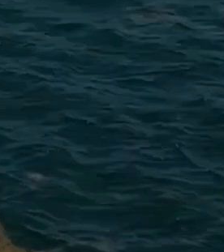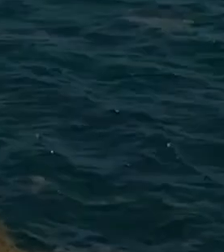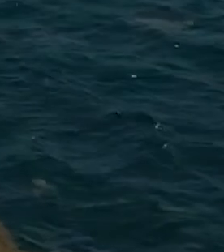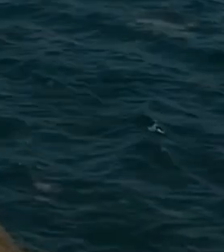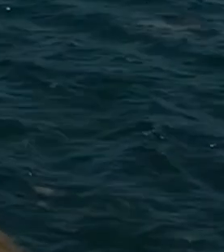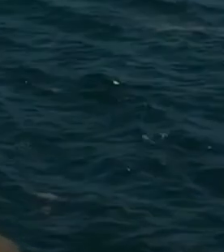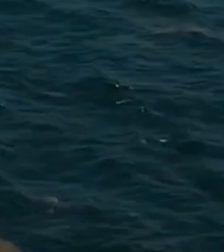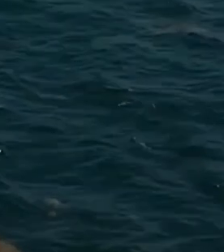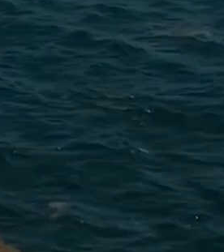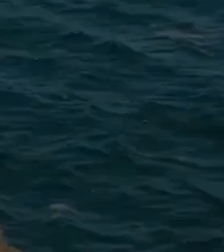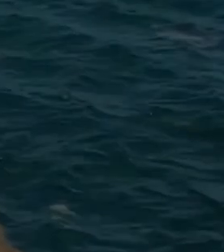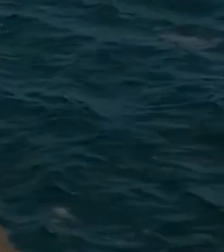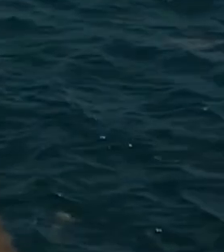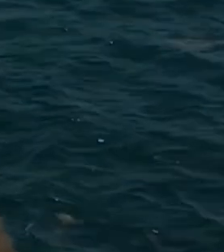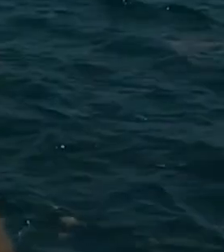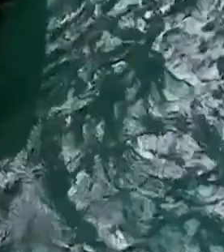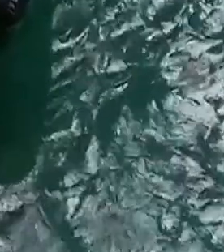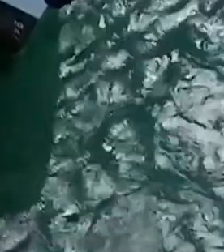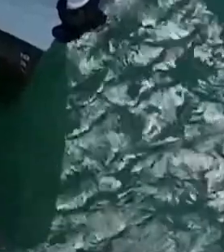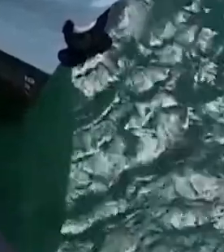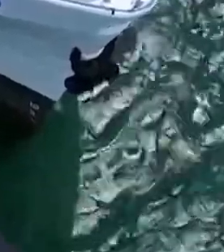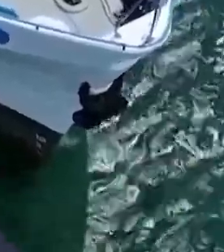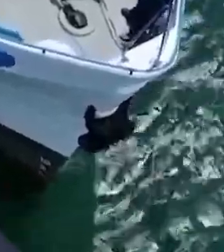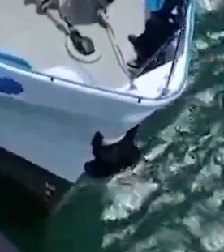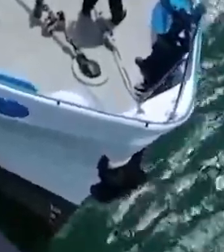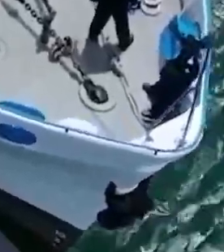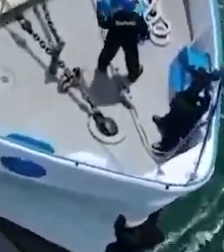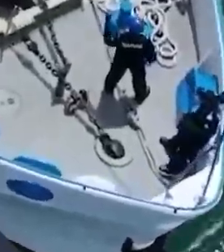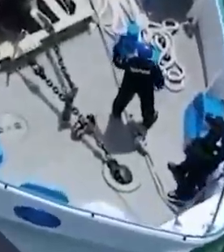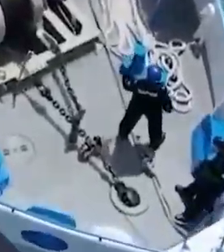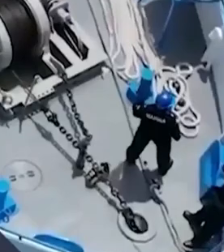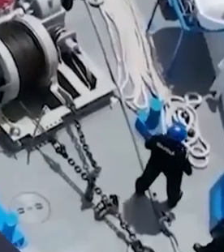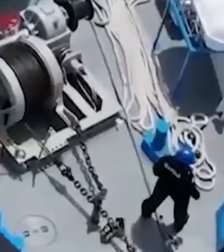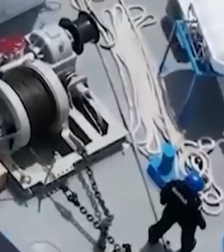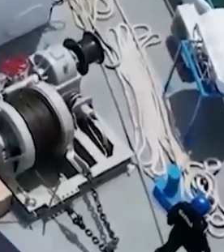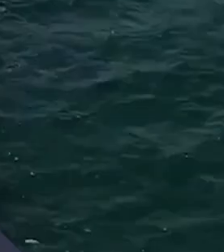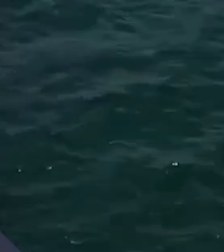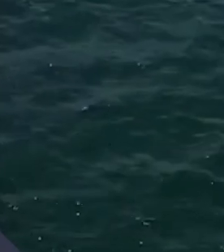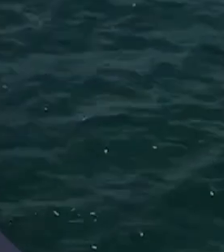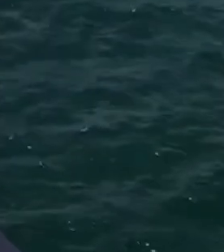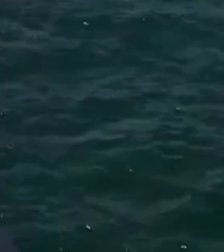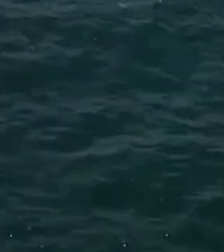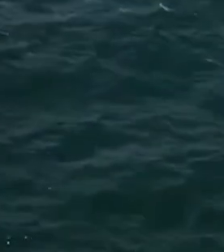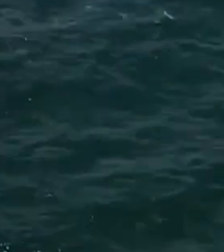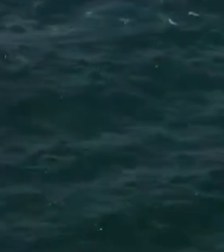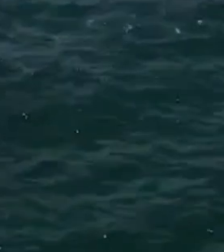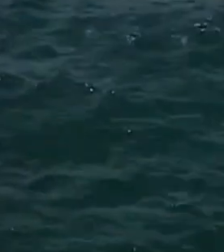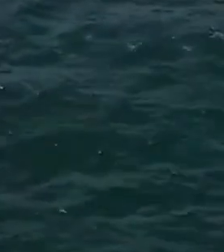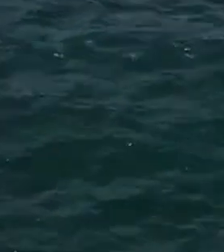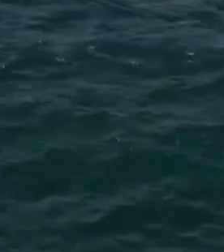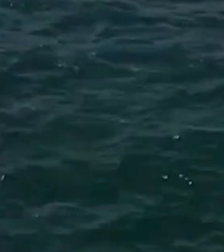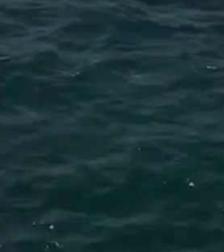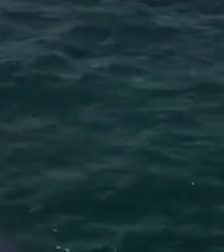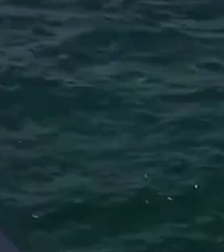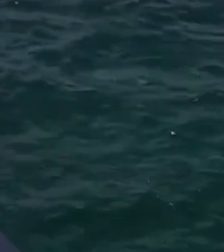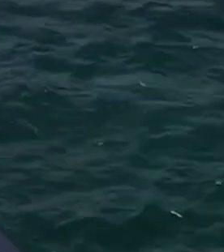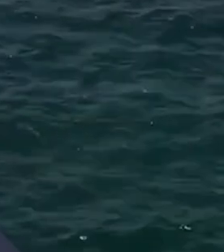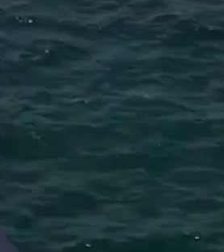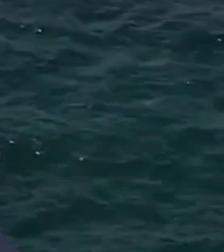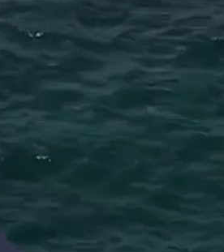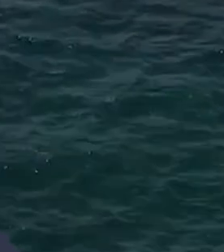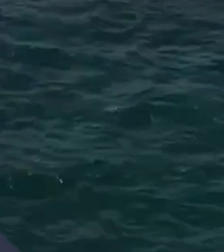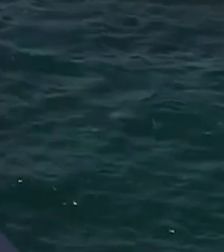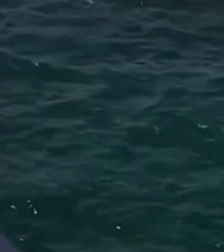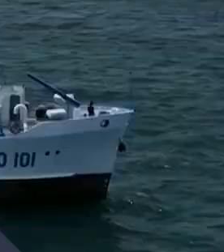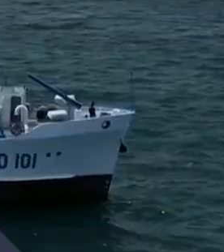sargazo diario en aguas someras y por un buque sargacero oceánico, el cual recolecta en alta mar